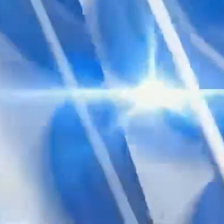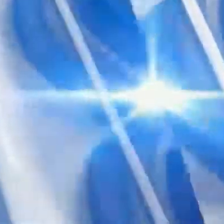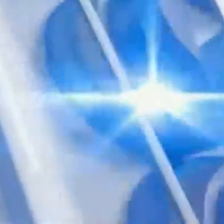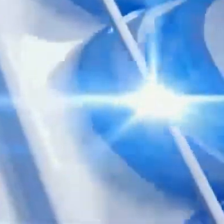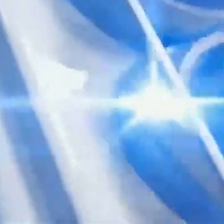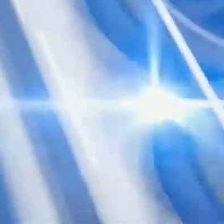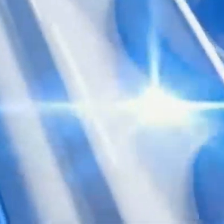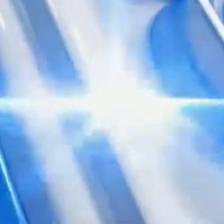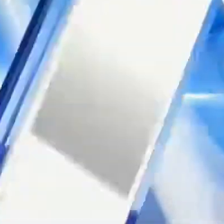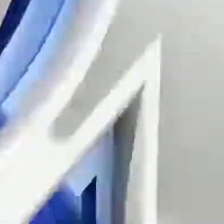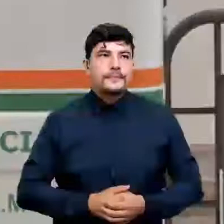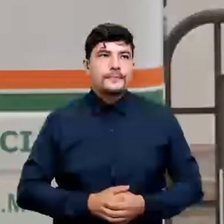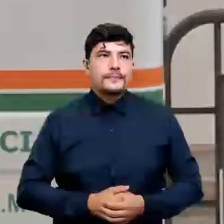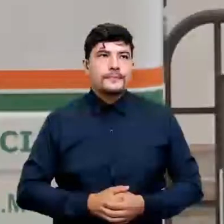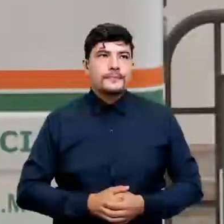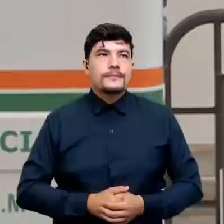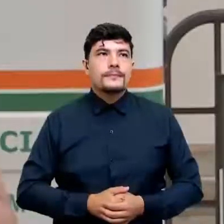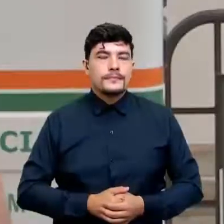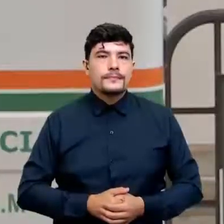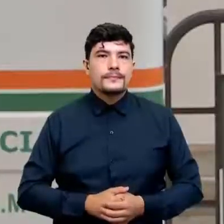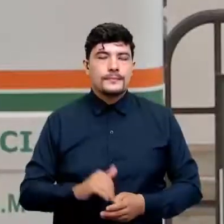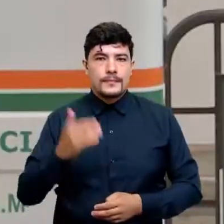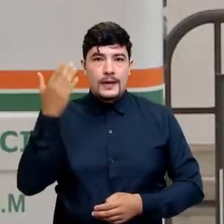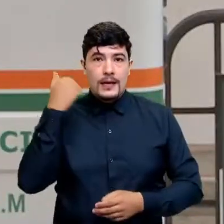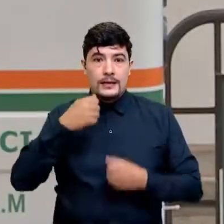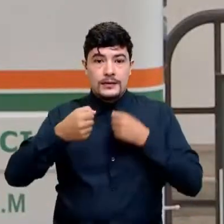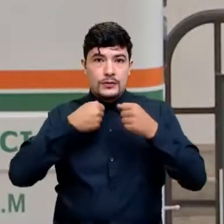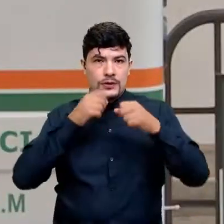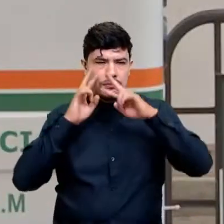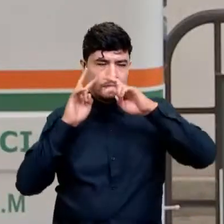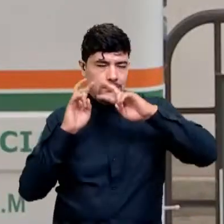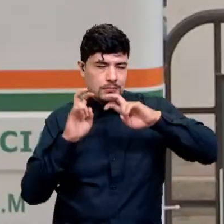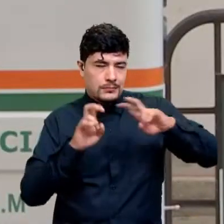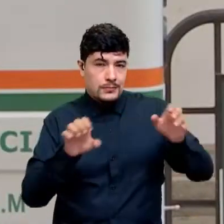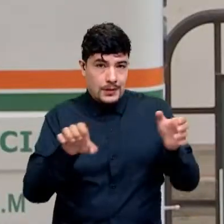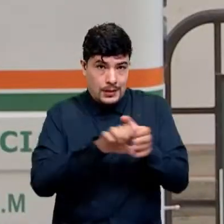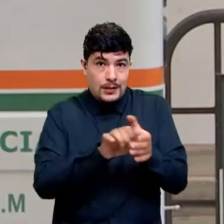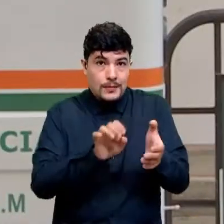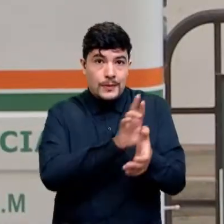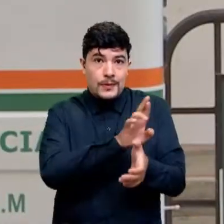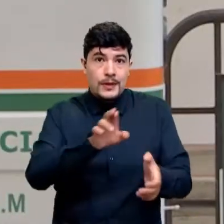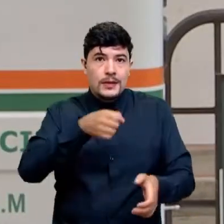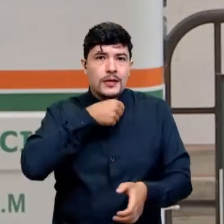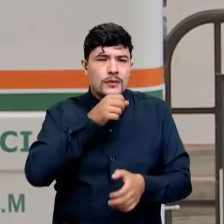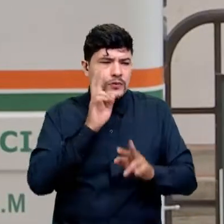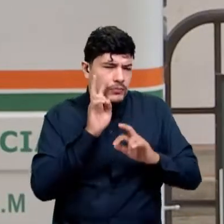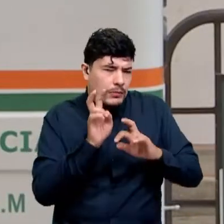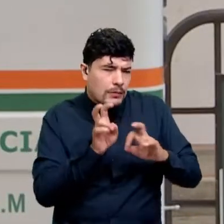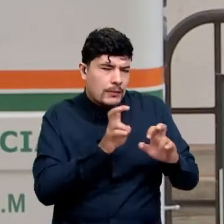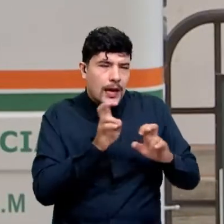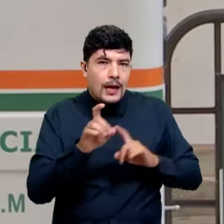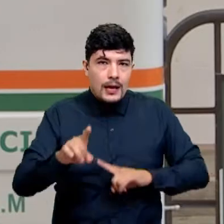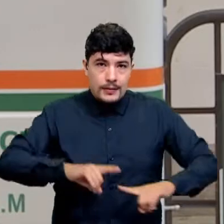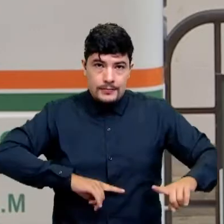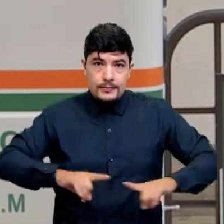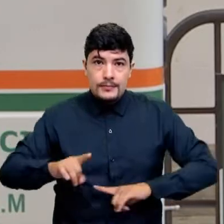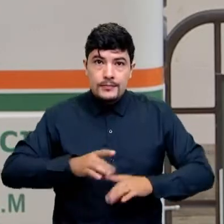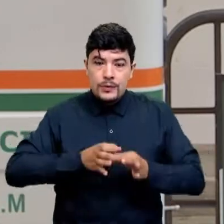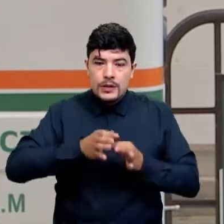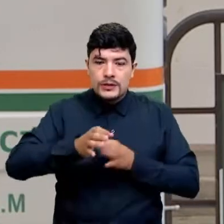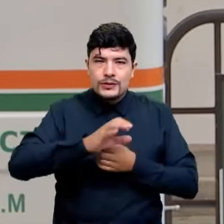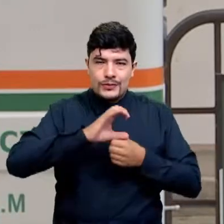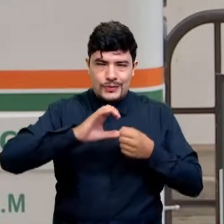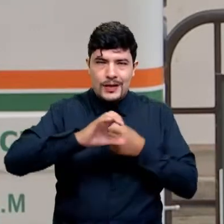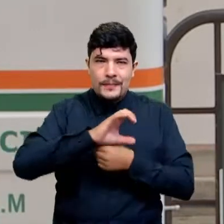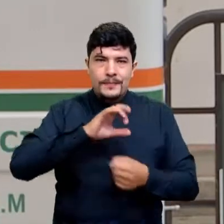Buenas tardes, televidentes. Así es, gracias a las investigaciones periodísticas que realizó el equipo de Oriente Noticias, la Administración Municipal de Bucaramanga comenzó